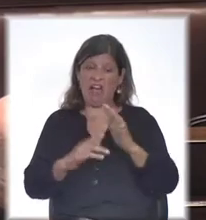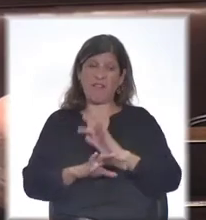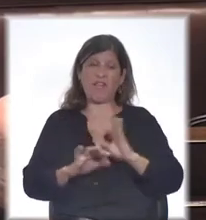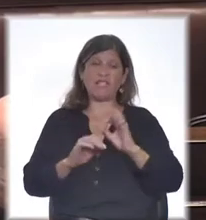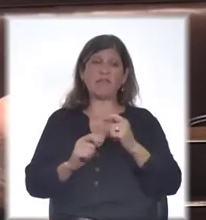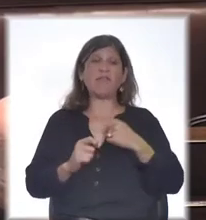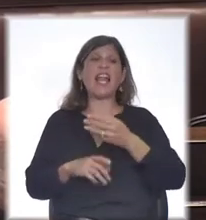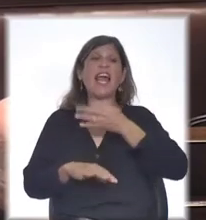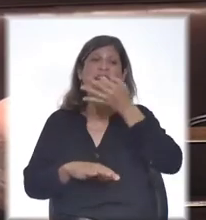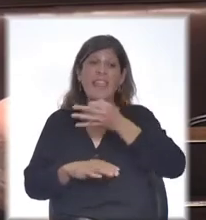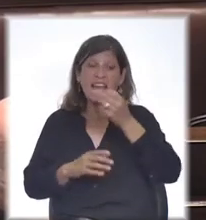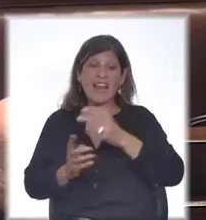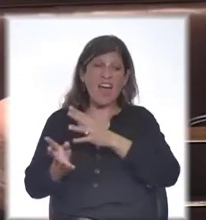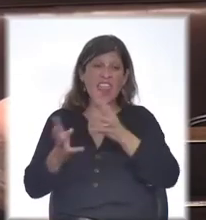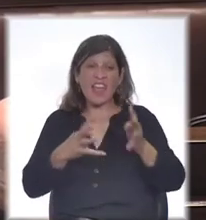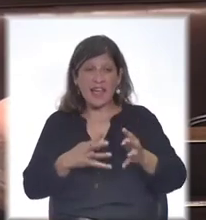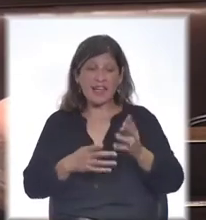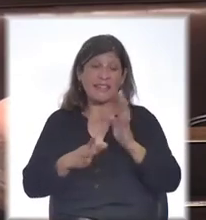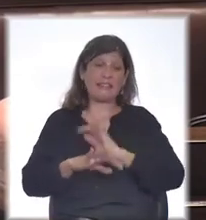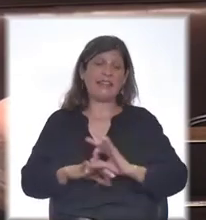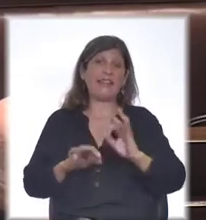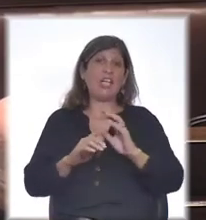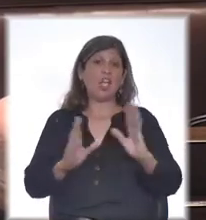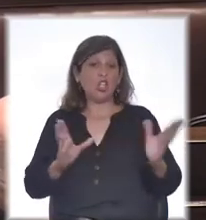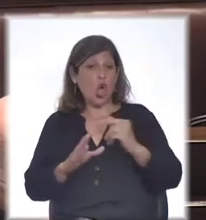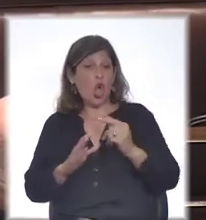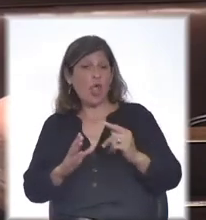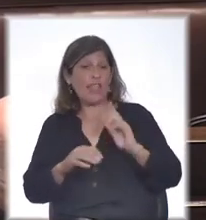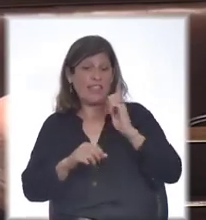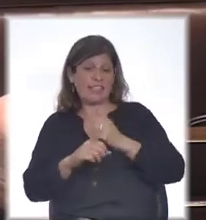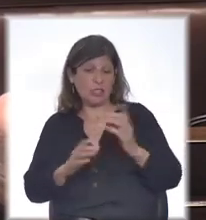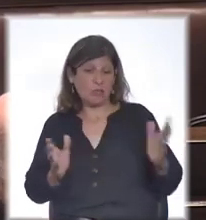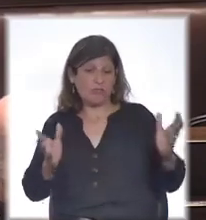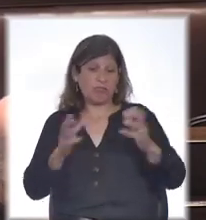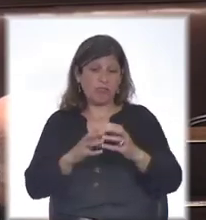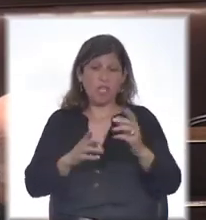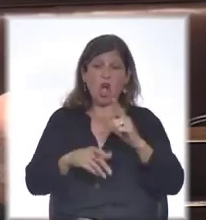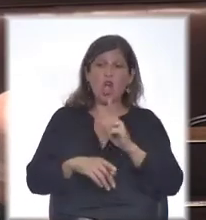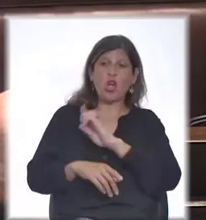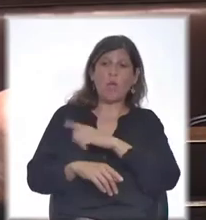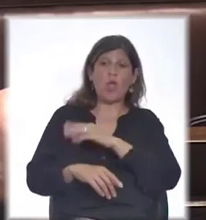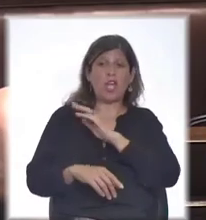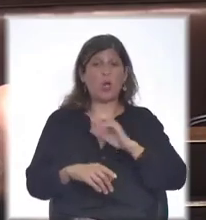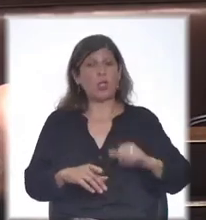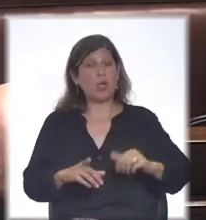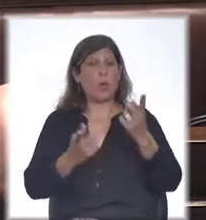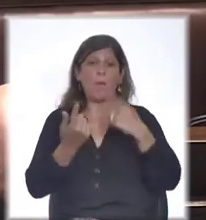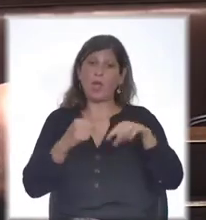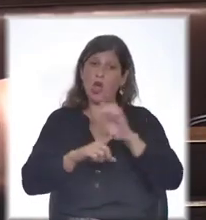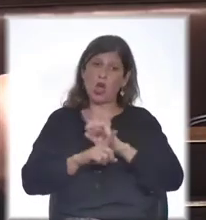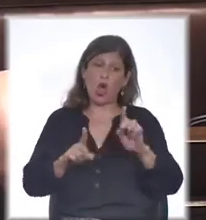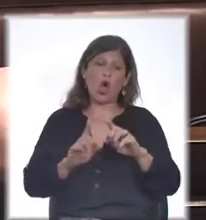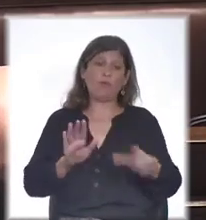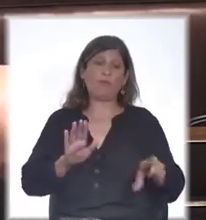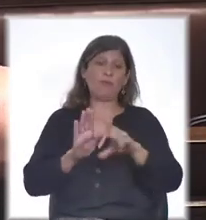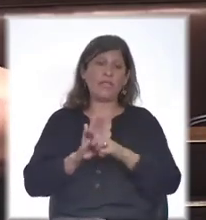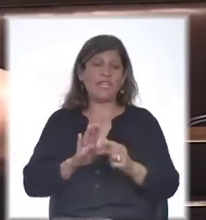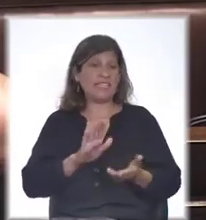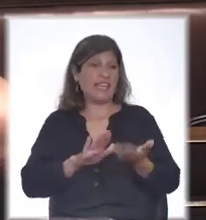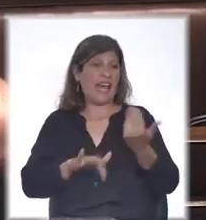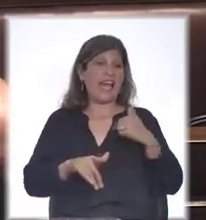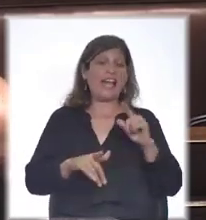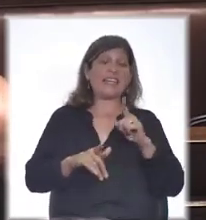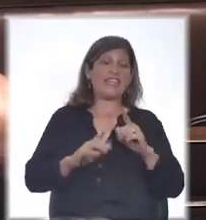que debían ser tomadas en conjunto con el Poder Ejecutivo, sin el Legislativo. Se proponía también reducir los miembros de las cámaras de